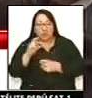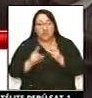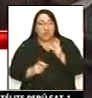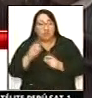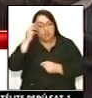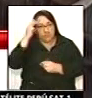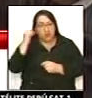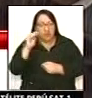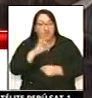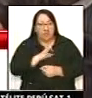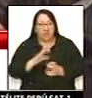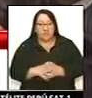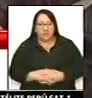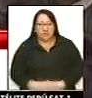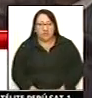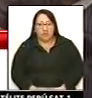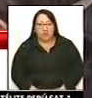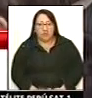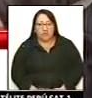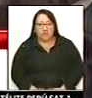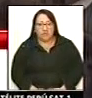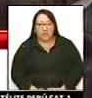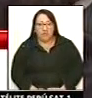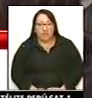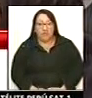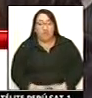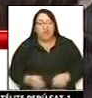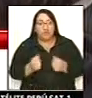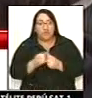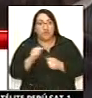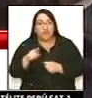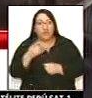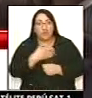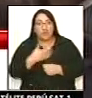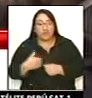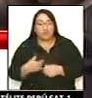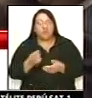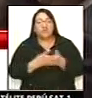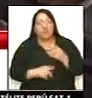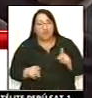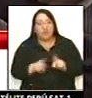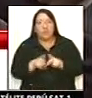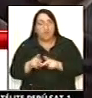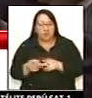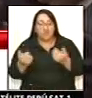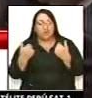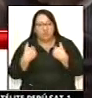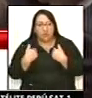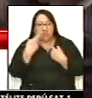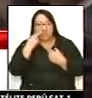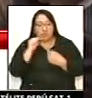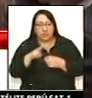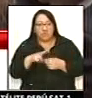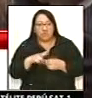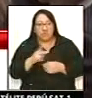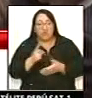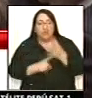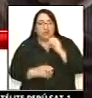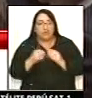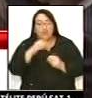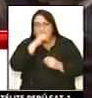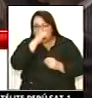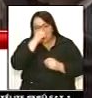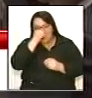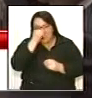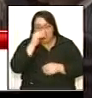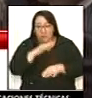magistrados y de los fiscales. Y en esa lógica, presidenta, es que también tenemos que ver y solucionar la